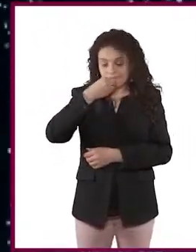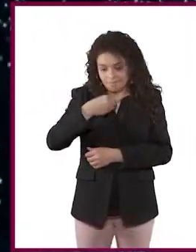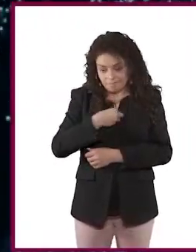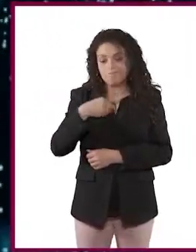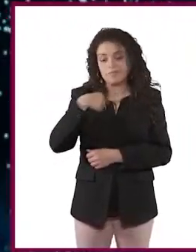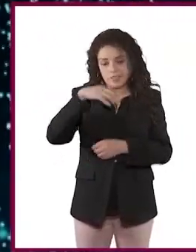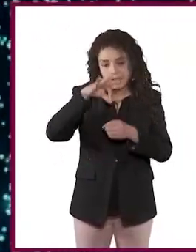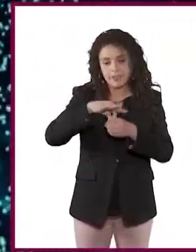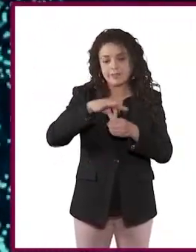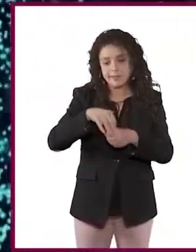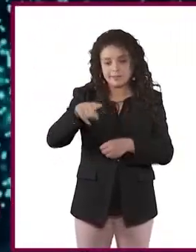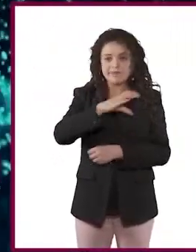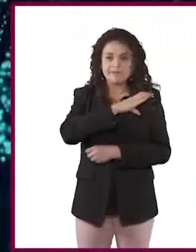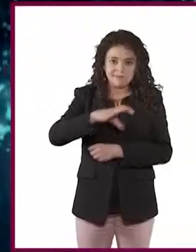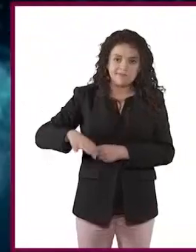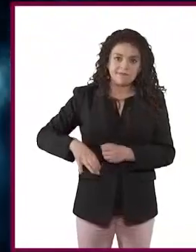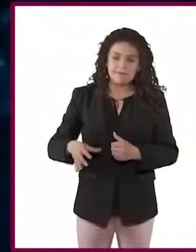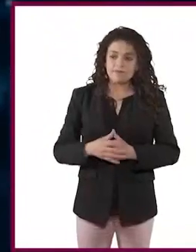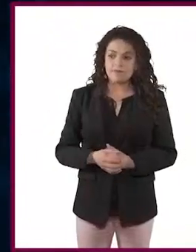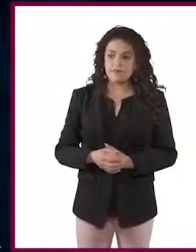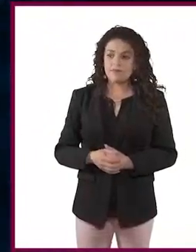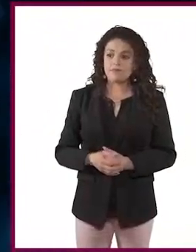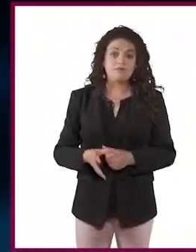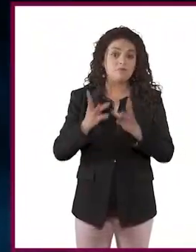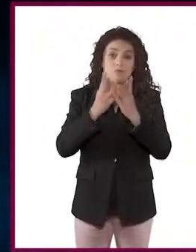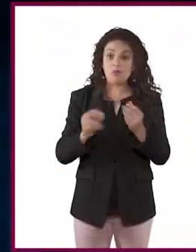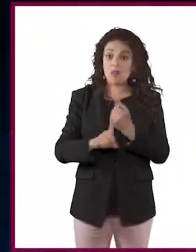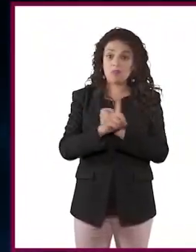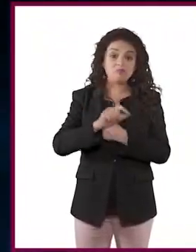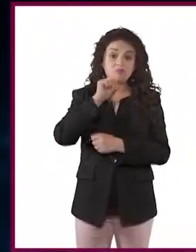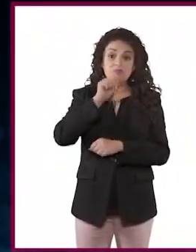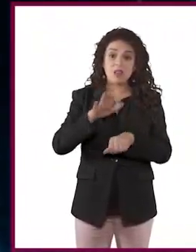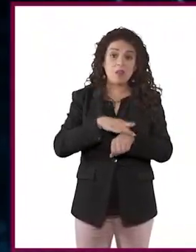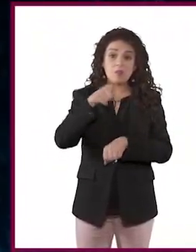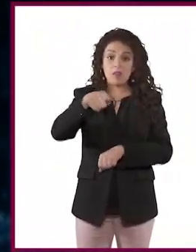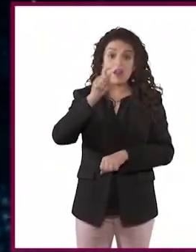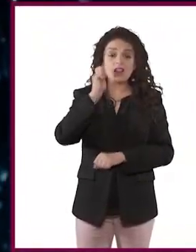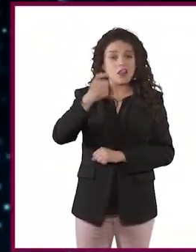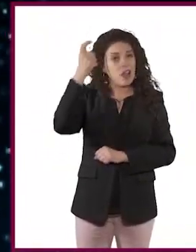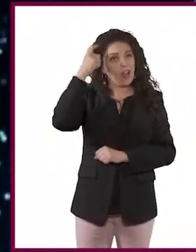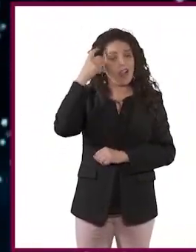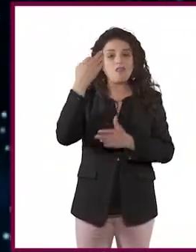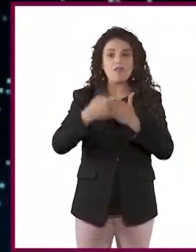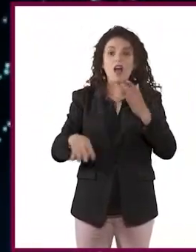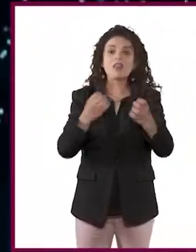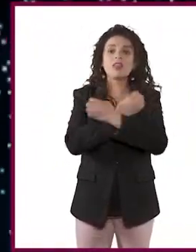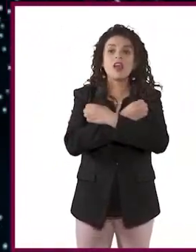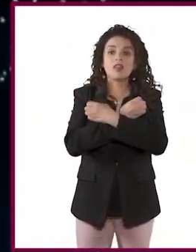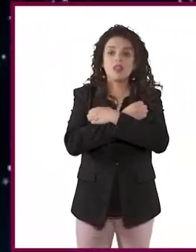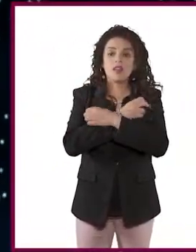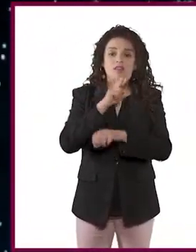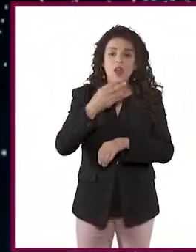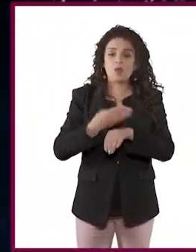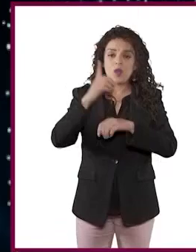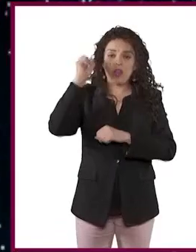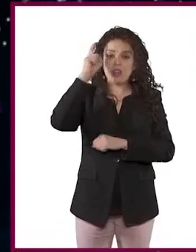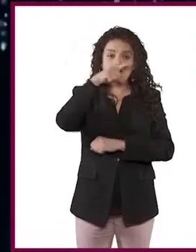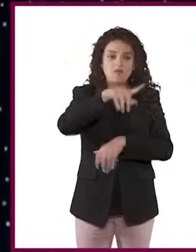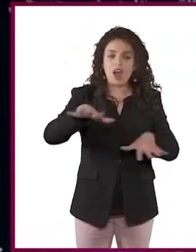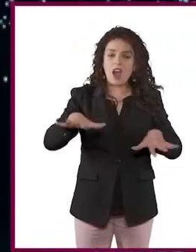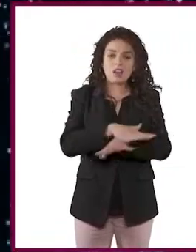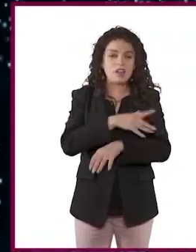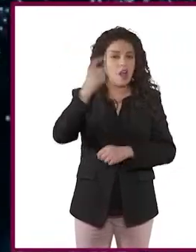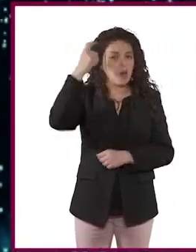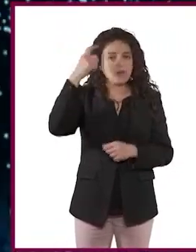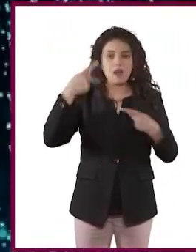nada más que acceder a lo que él dijo. Se podría decir que no se resolvió el asunto porque esto es más de educación.